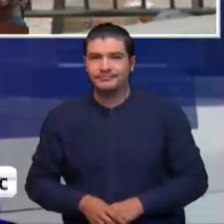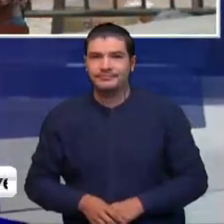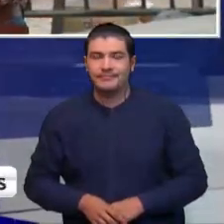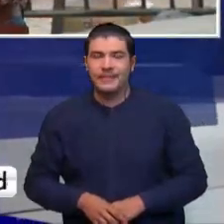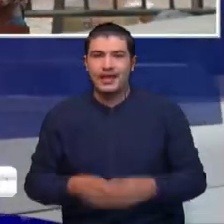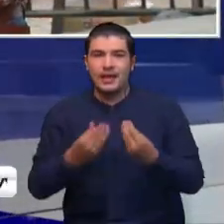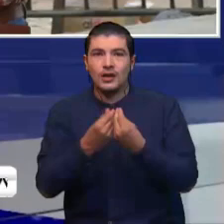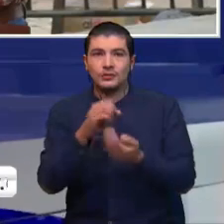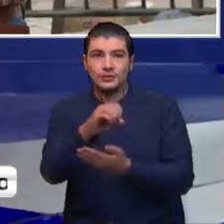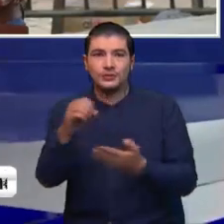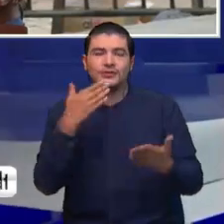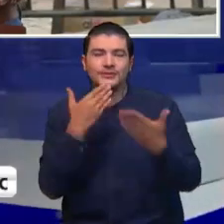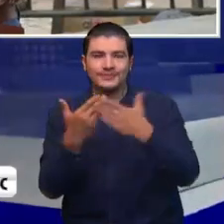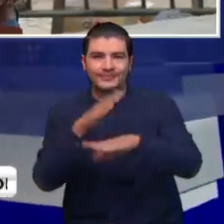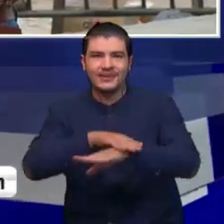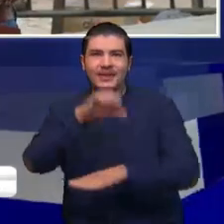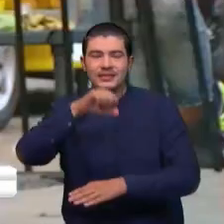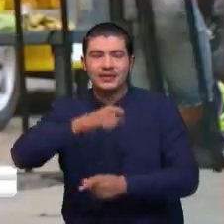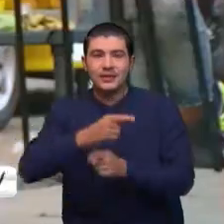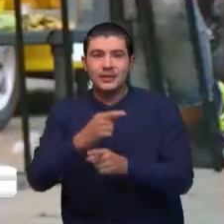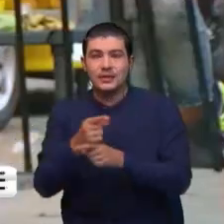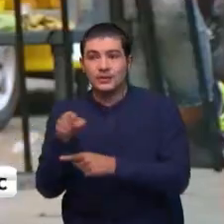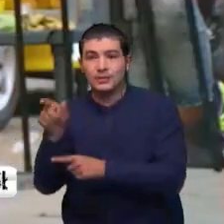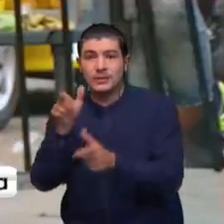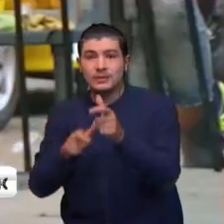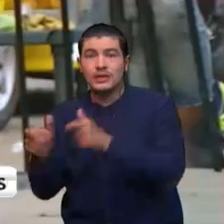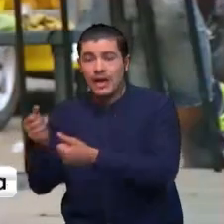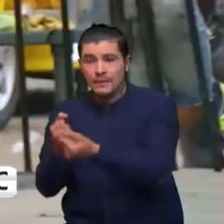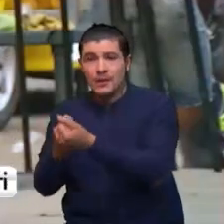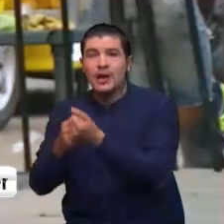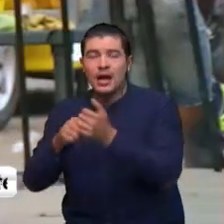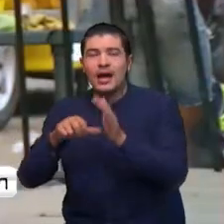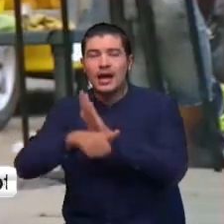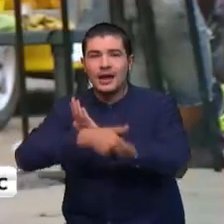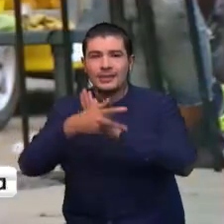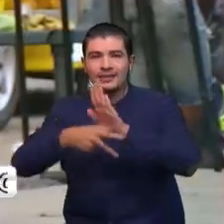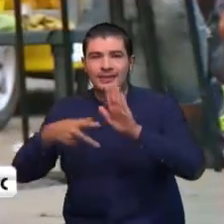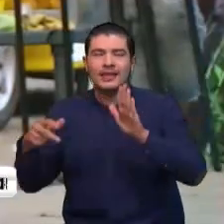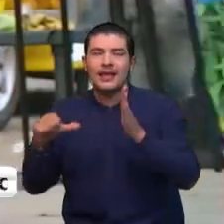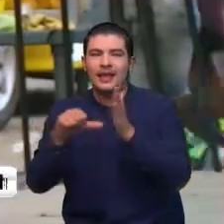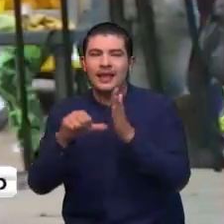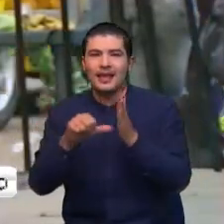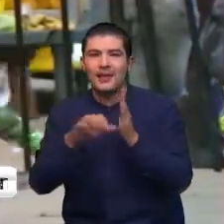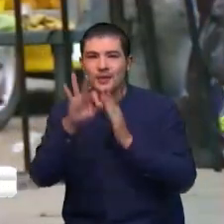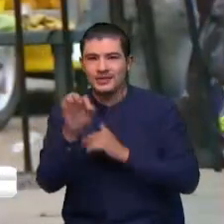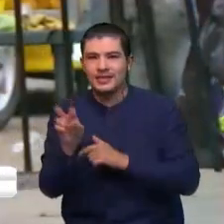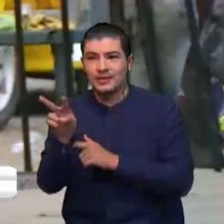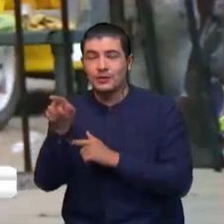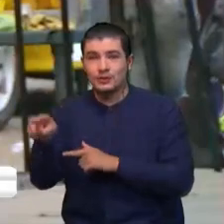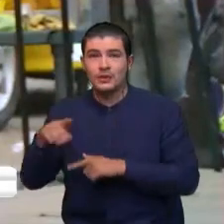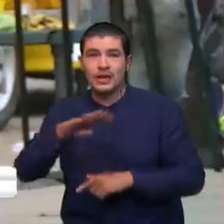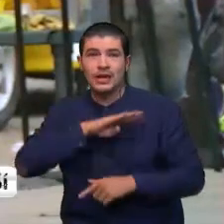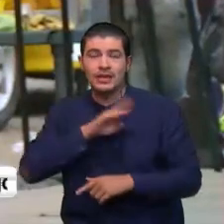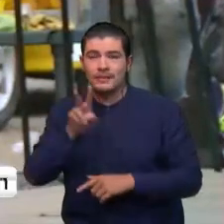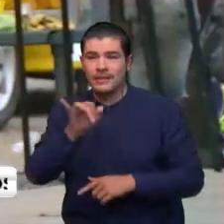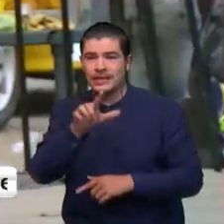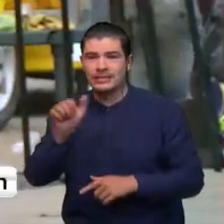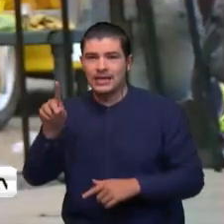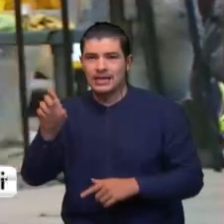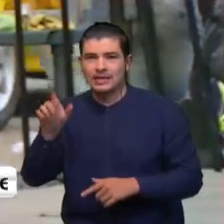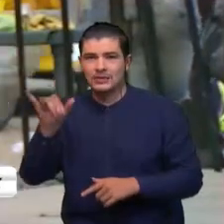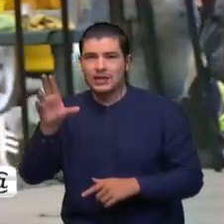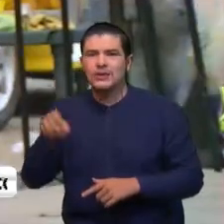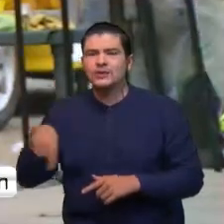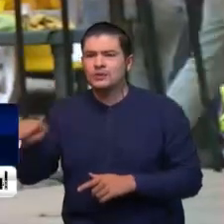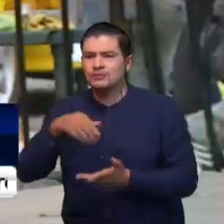compañeros qué tal buenas tardes pues amparados en el artículo 82 de la constitución nacional el alcalde vía el rosario ordenó el desalojo total de los